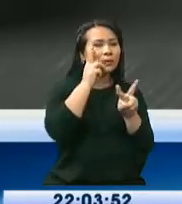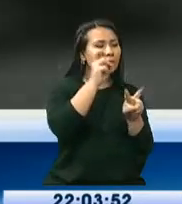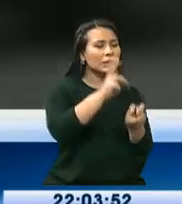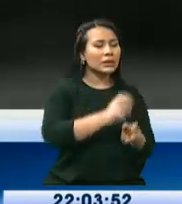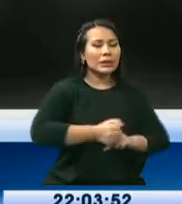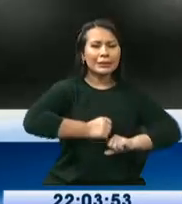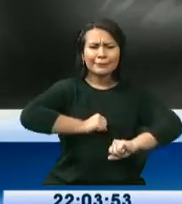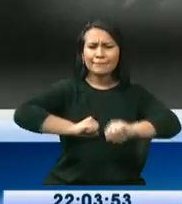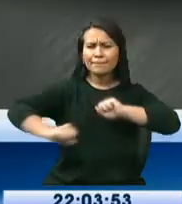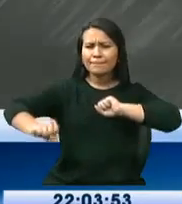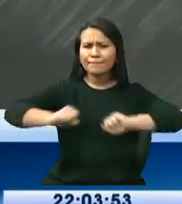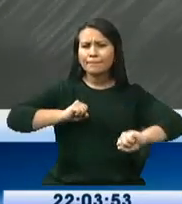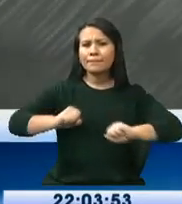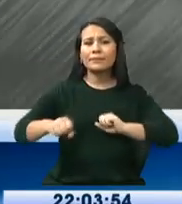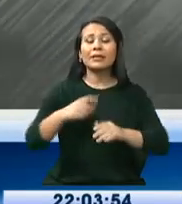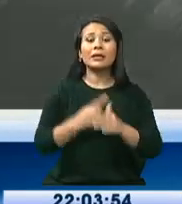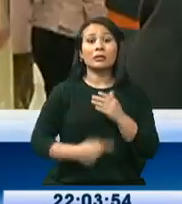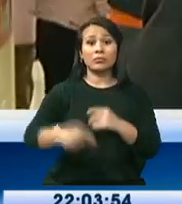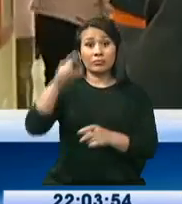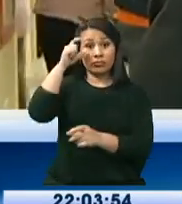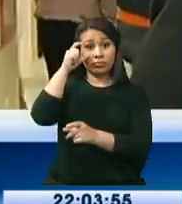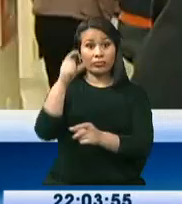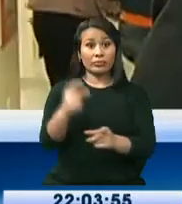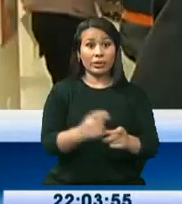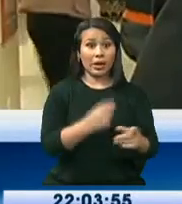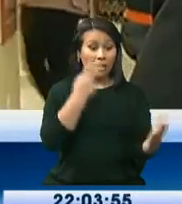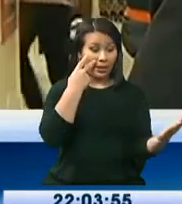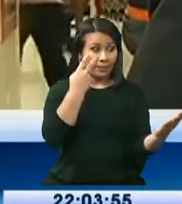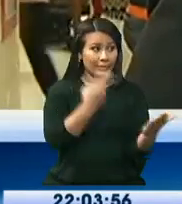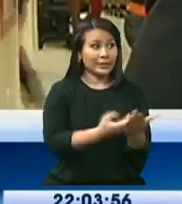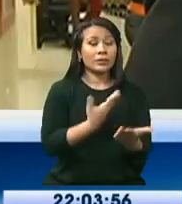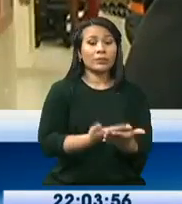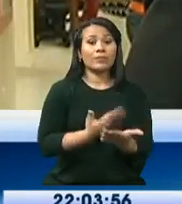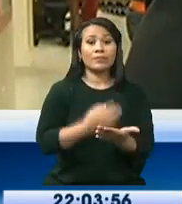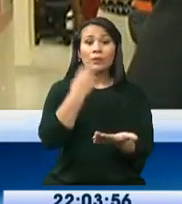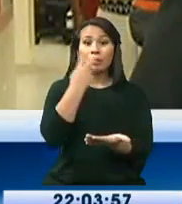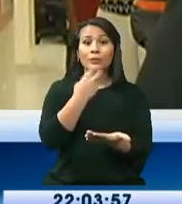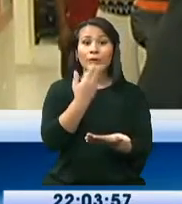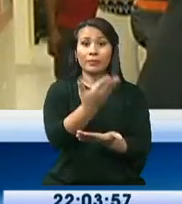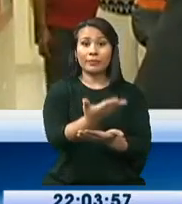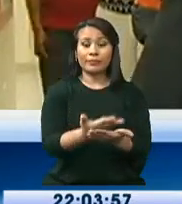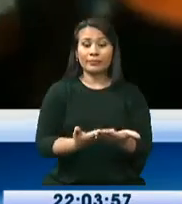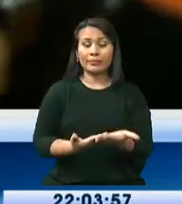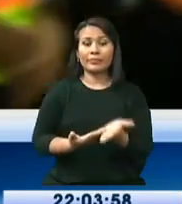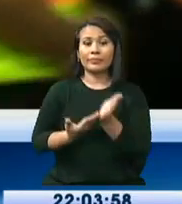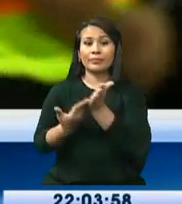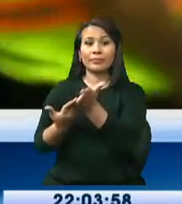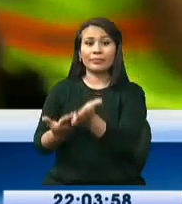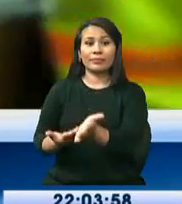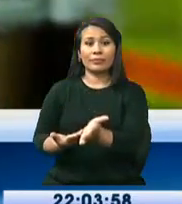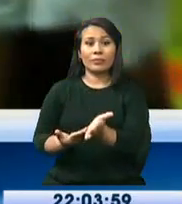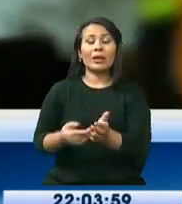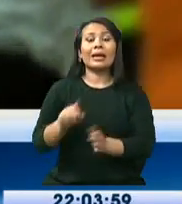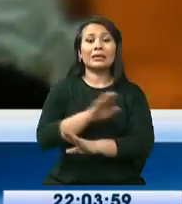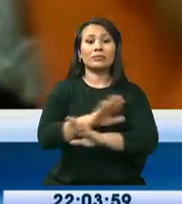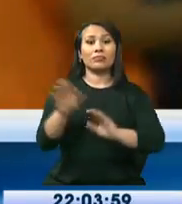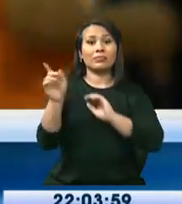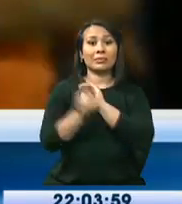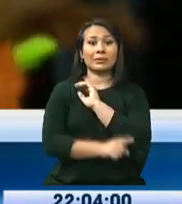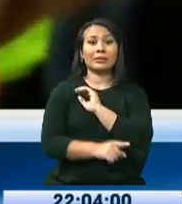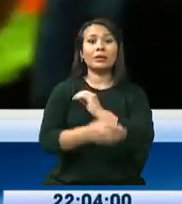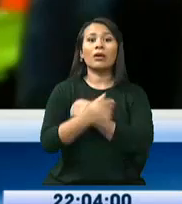que la Fiscalía ha podido y tiene la satisfacción de decir misión cumplida. La sentencia aún no se